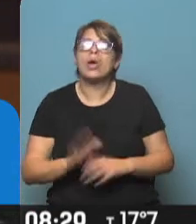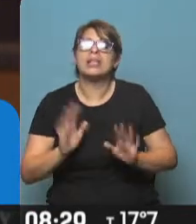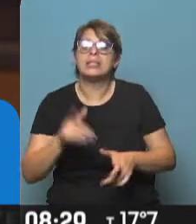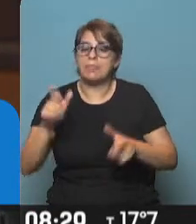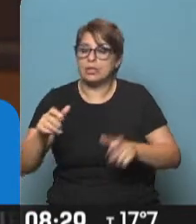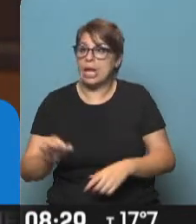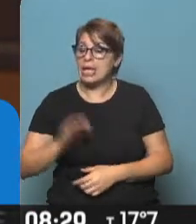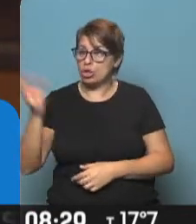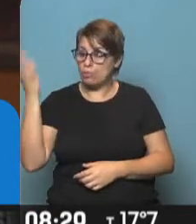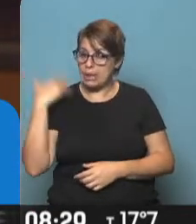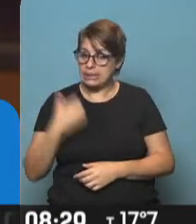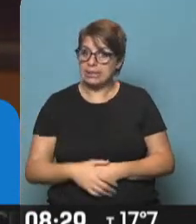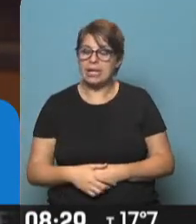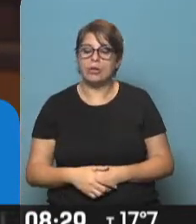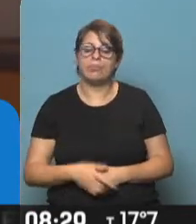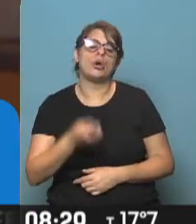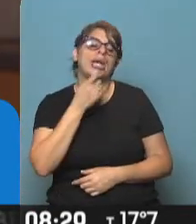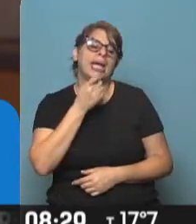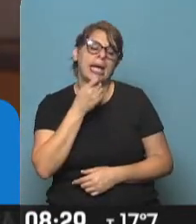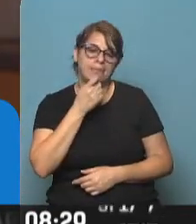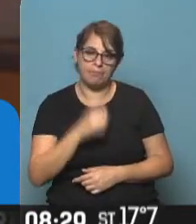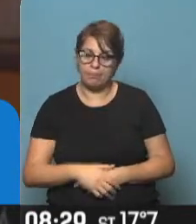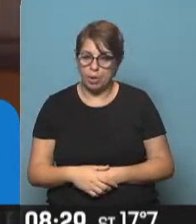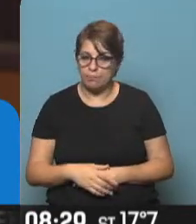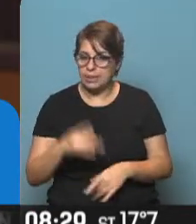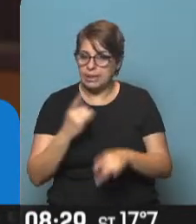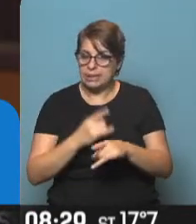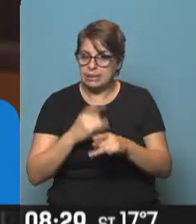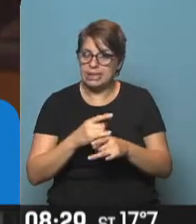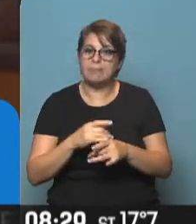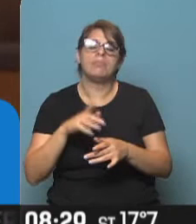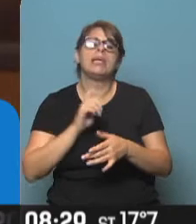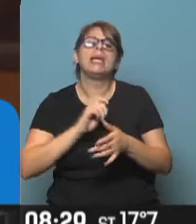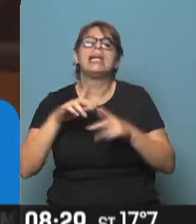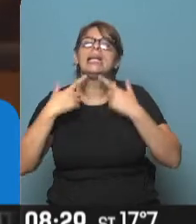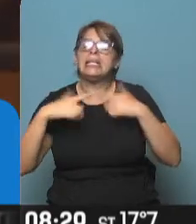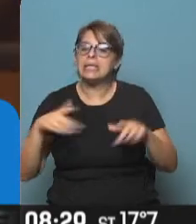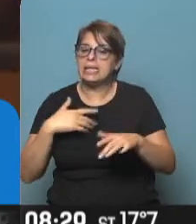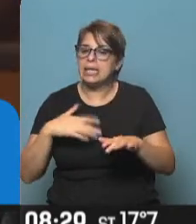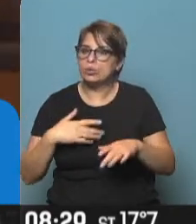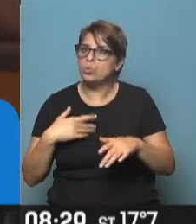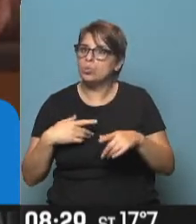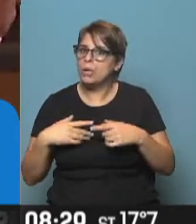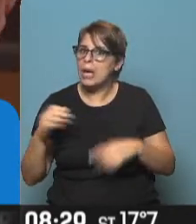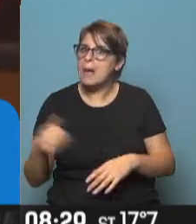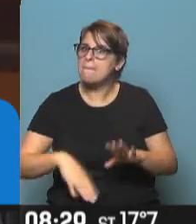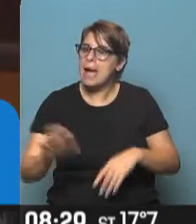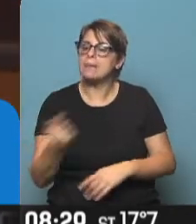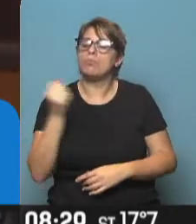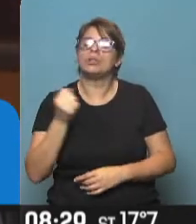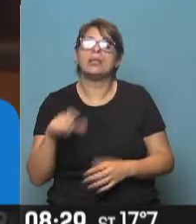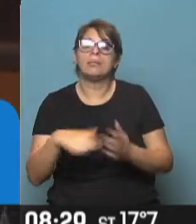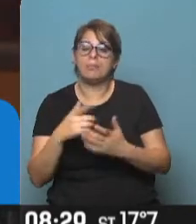el año pasado por dar un ejemplo por supuesto siempre va a estar la literatura es nuestra gran prueba no pero de pronto